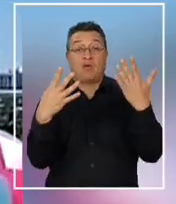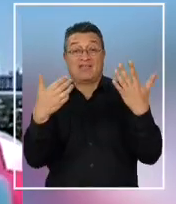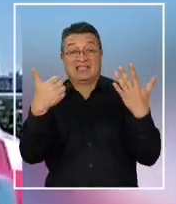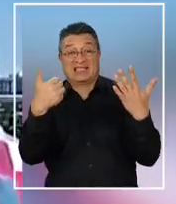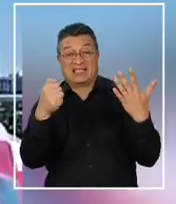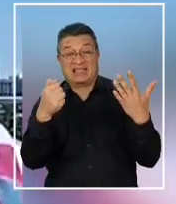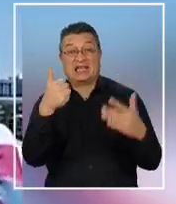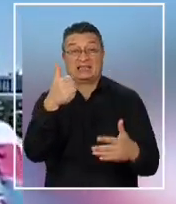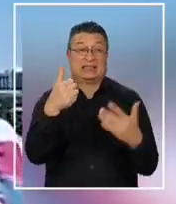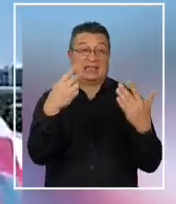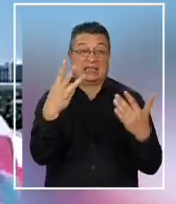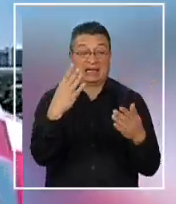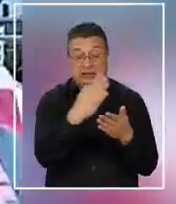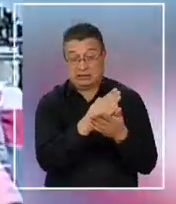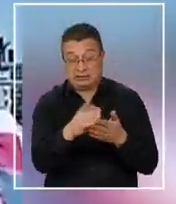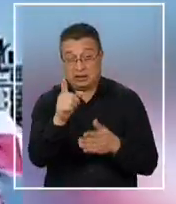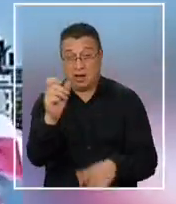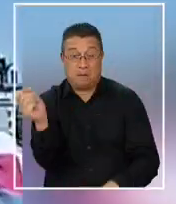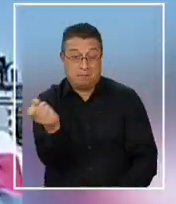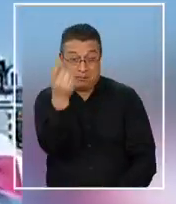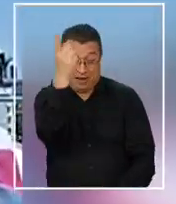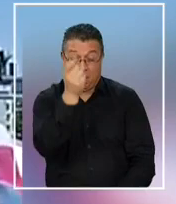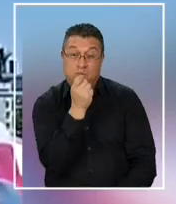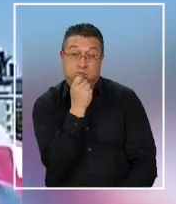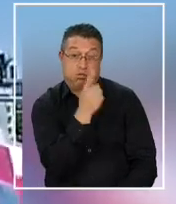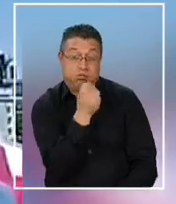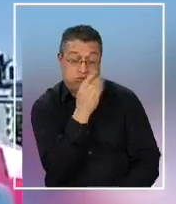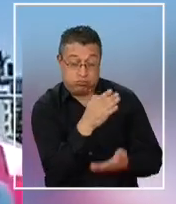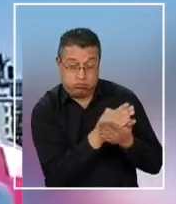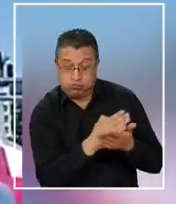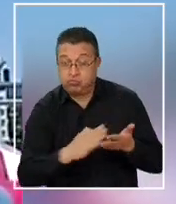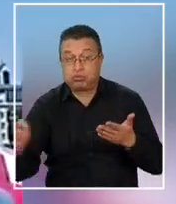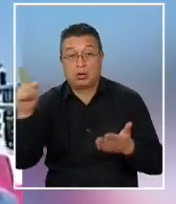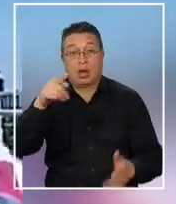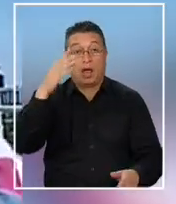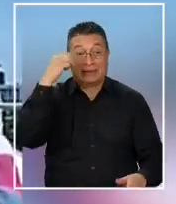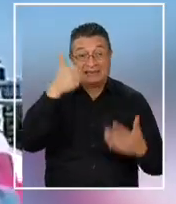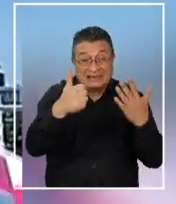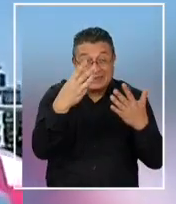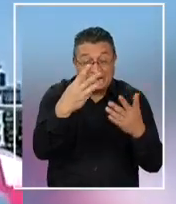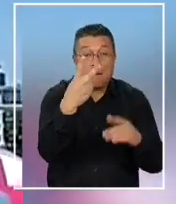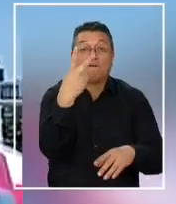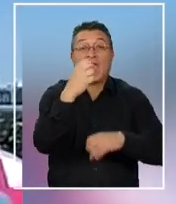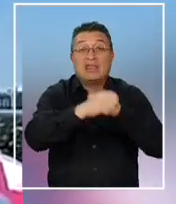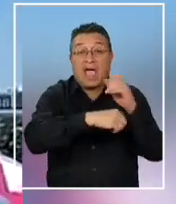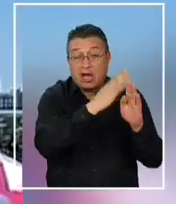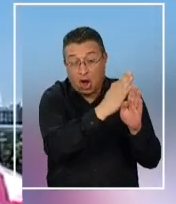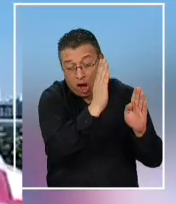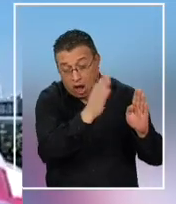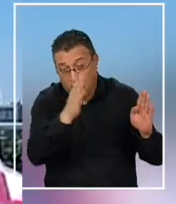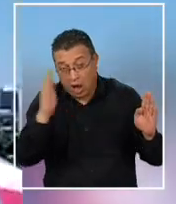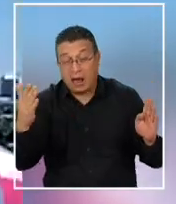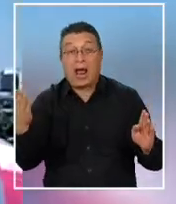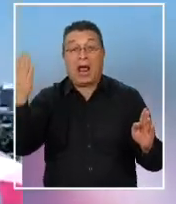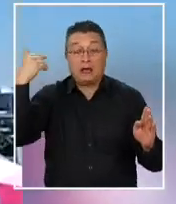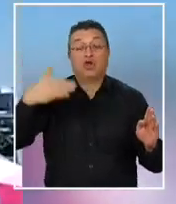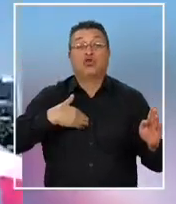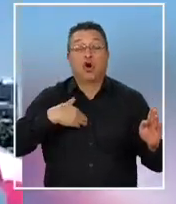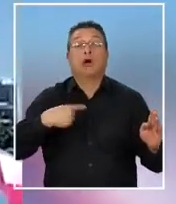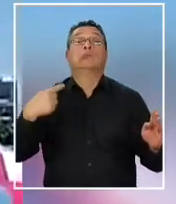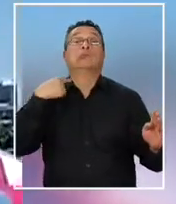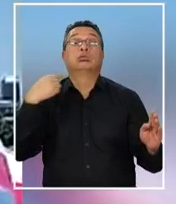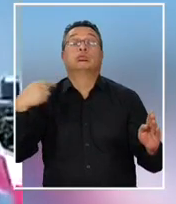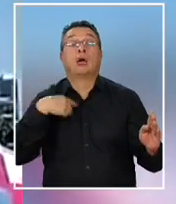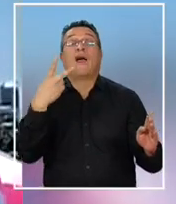o 63, él tenía las primeras acusaciones de abuso sexual. Imagínate, había pasado 20 años antes que me pasara a mí,